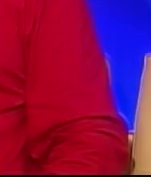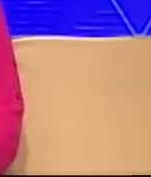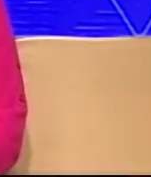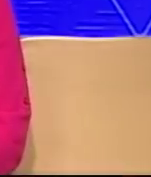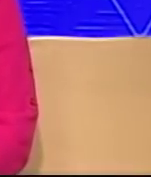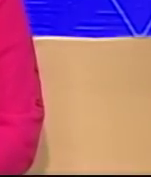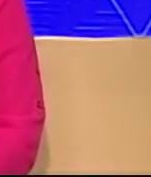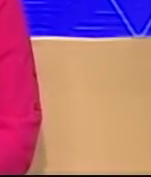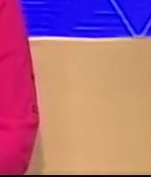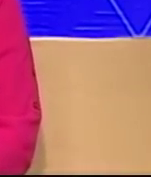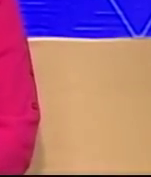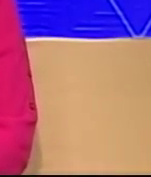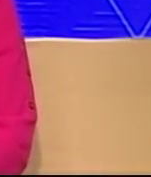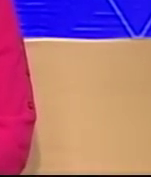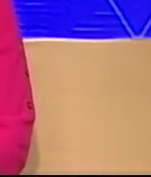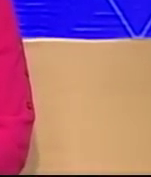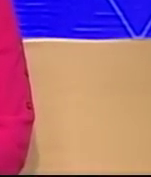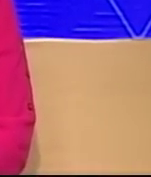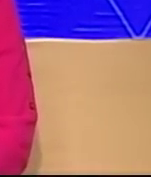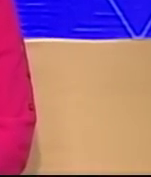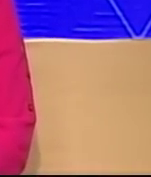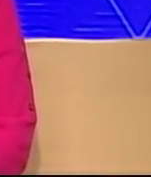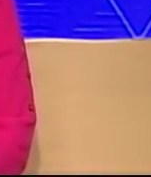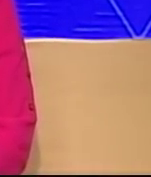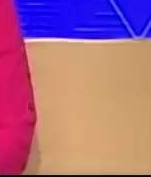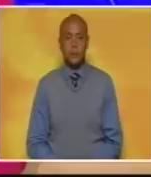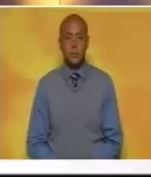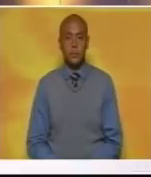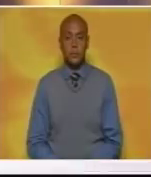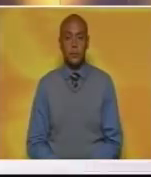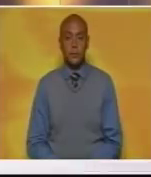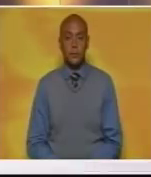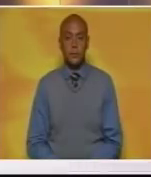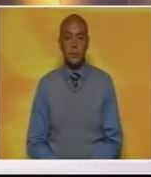a ti. Y gracias a ustedes también. Que tengan todos muy buenas tardes. Milagros.